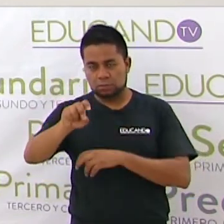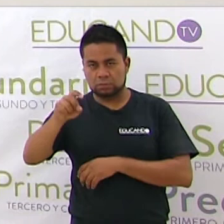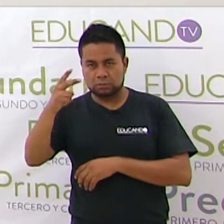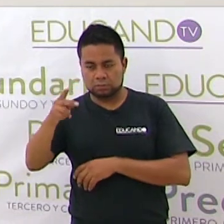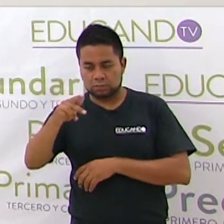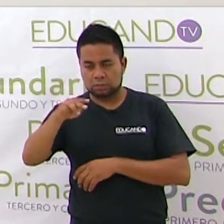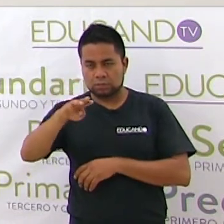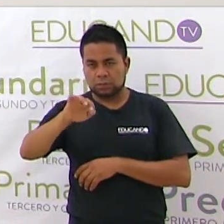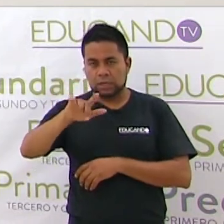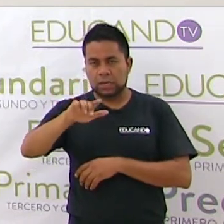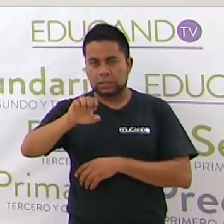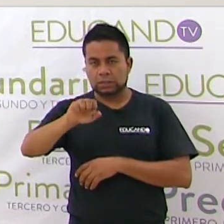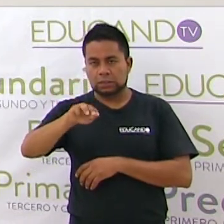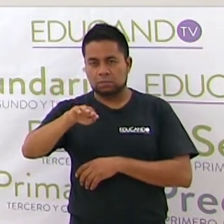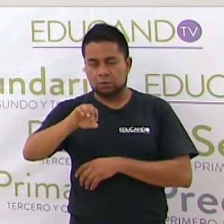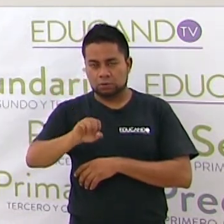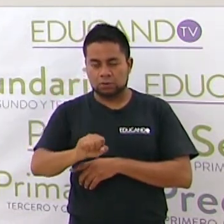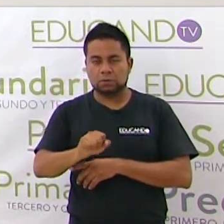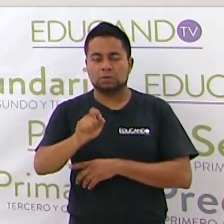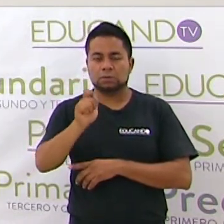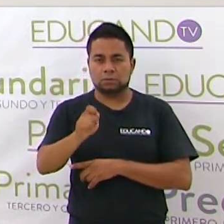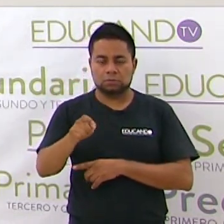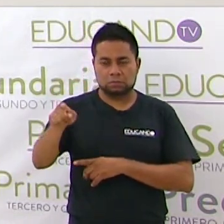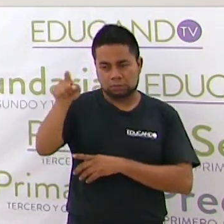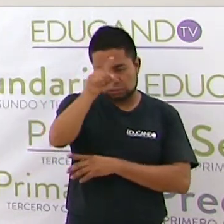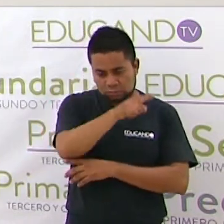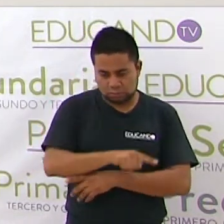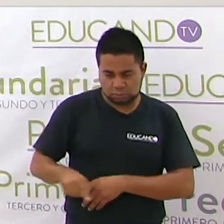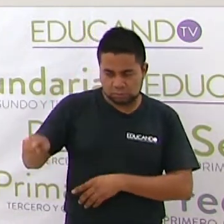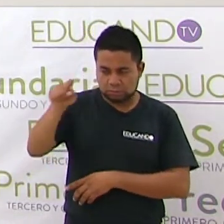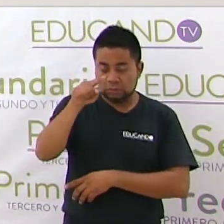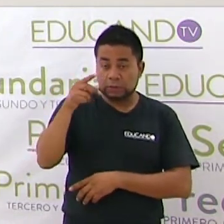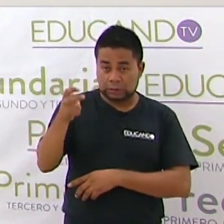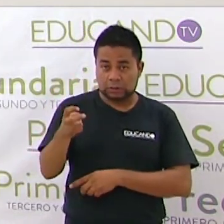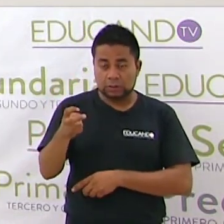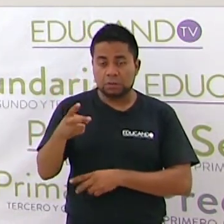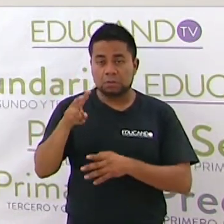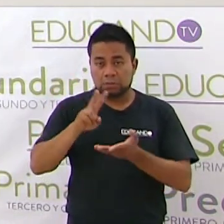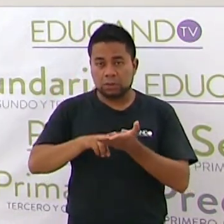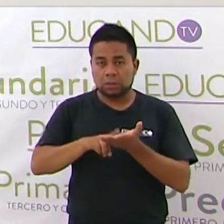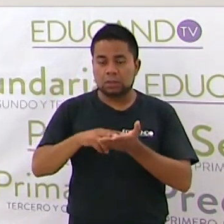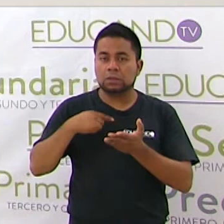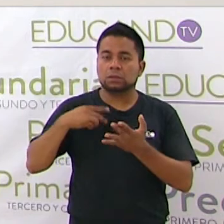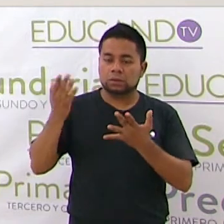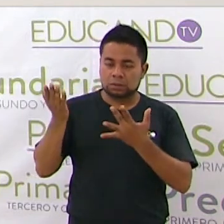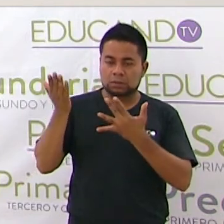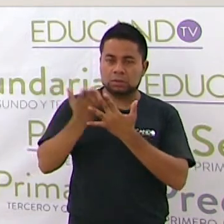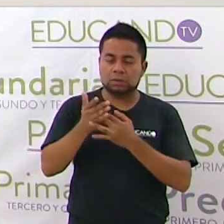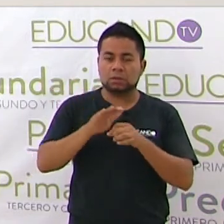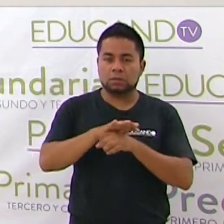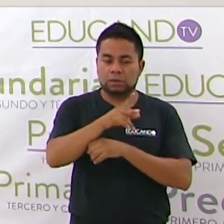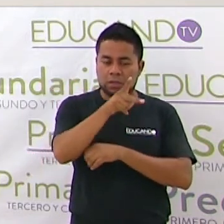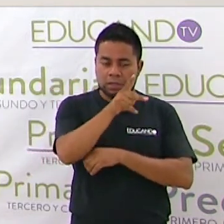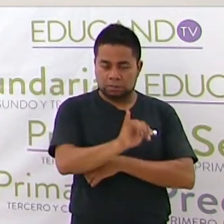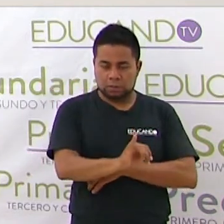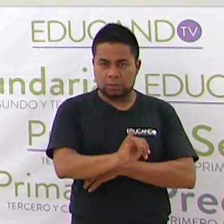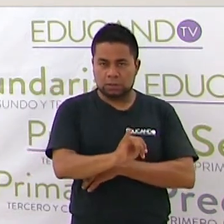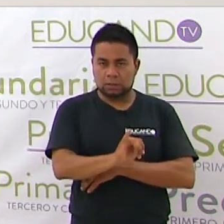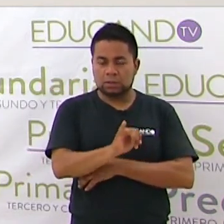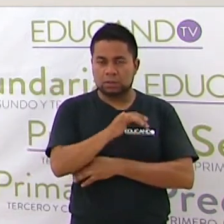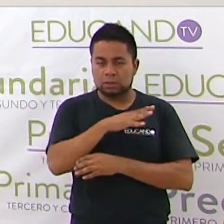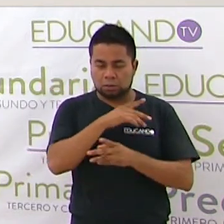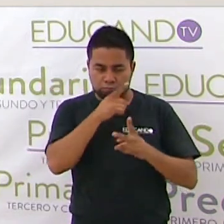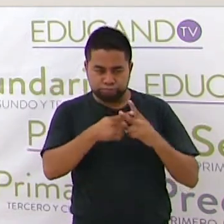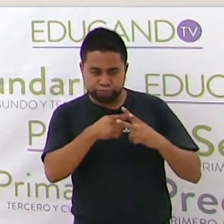62.832 milésimos. Esta circunferencia la dividí entre el número pi y pude calcular